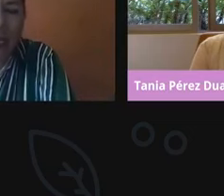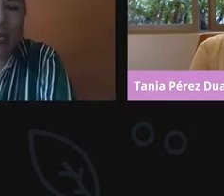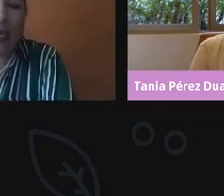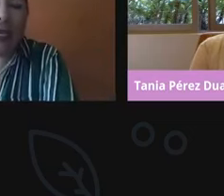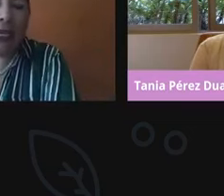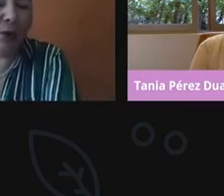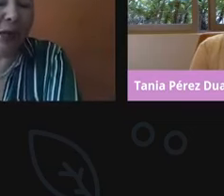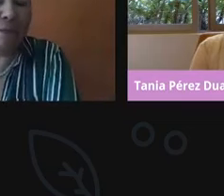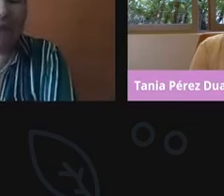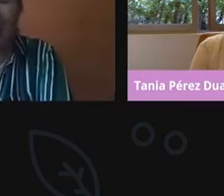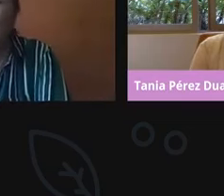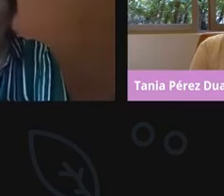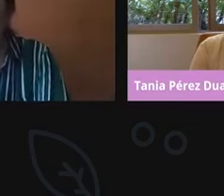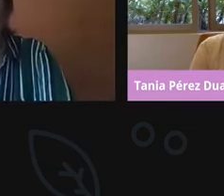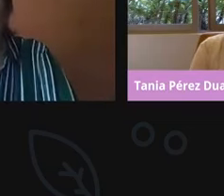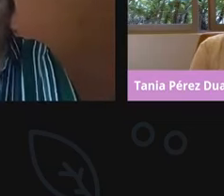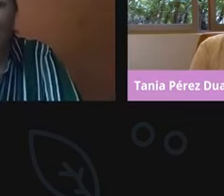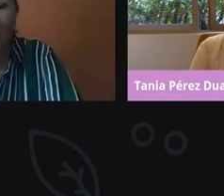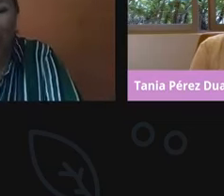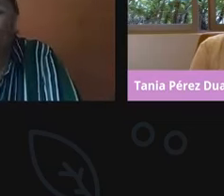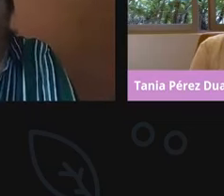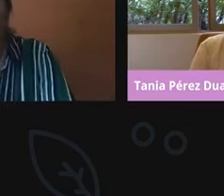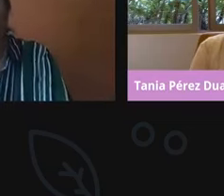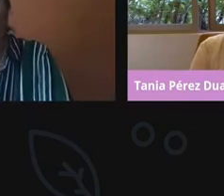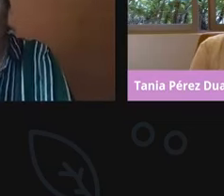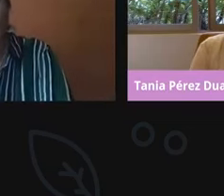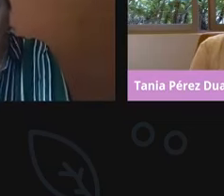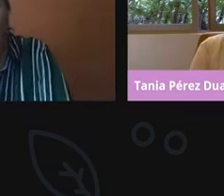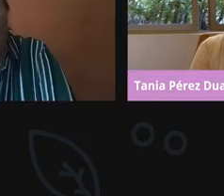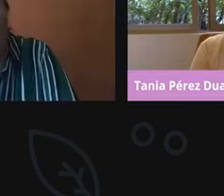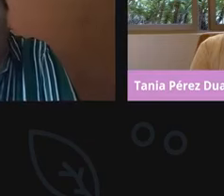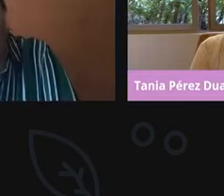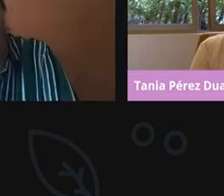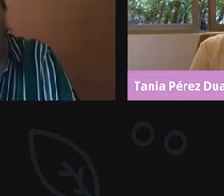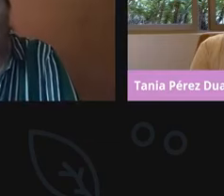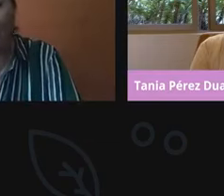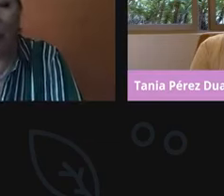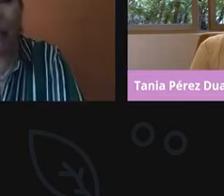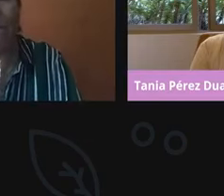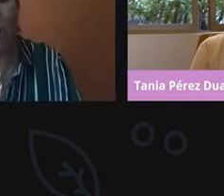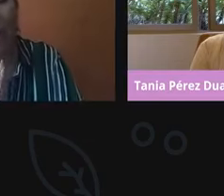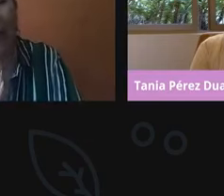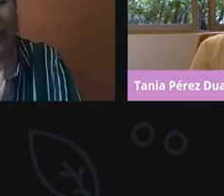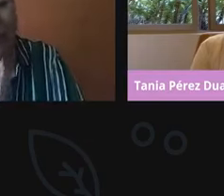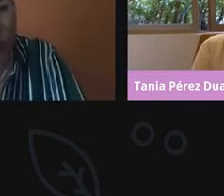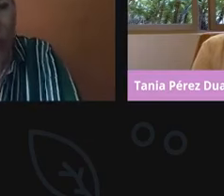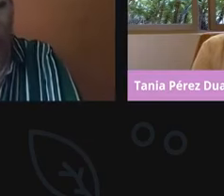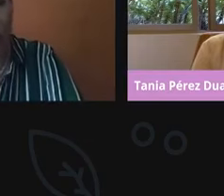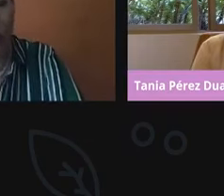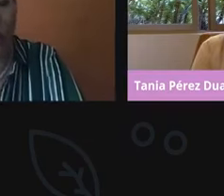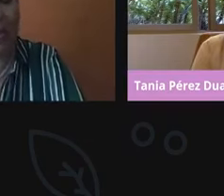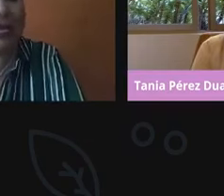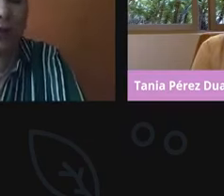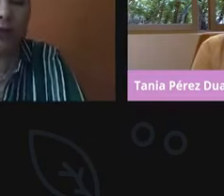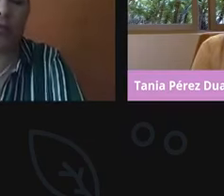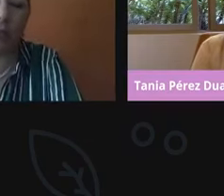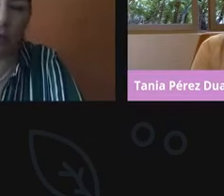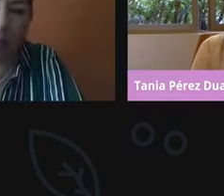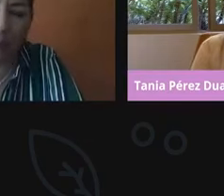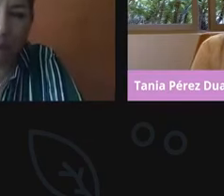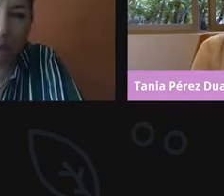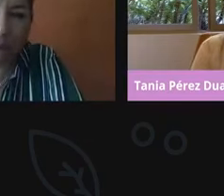angustia. Híjole, qué tremendo, porque de aquí se desprende por qué trastorno, doctora, y